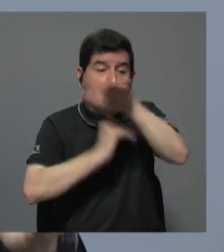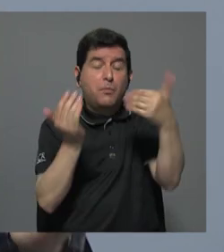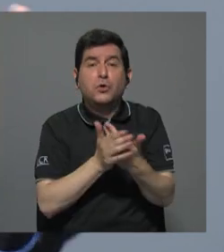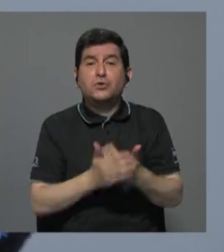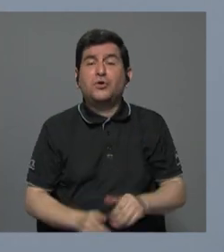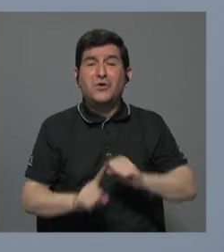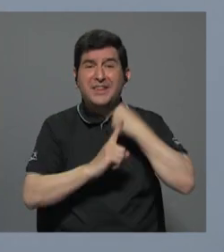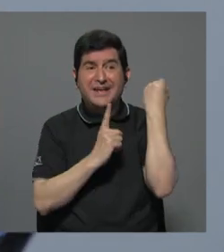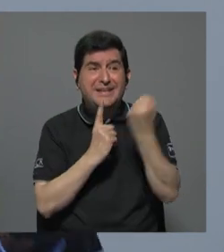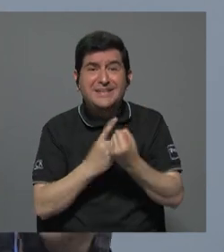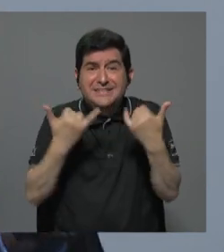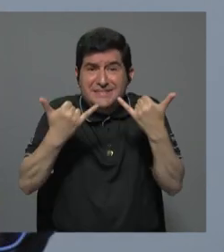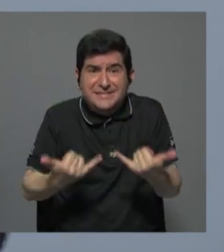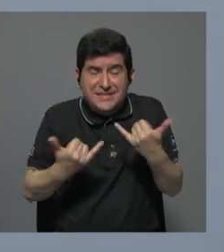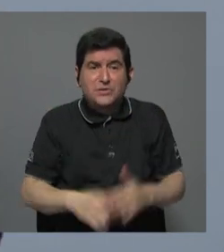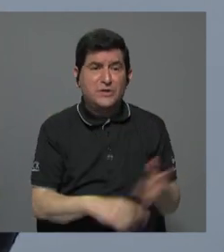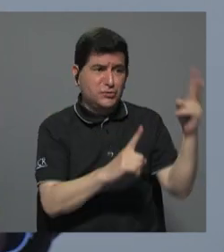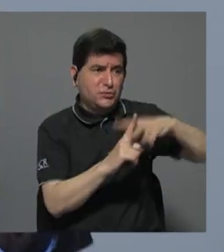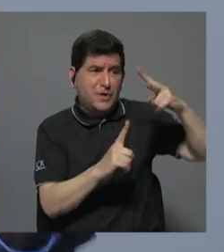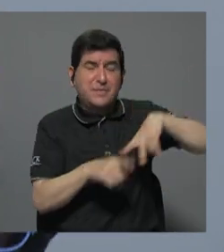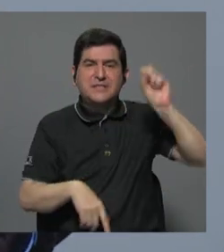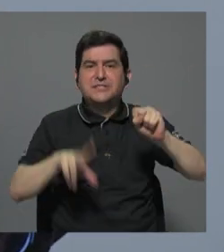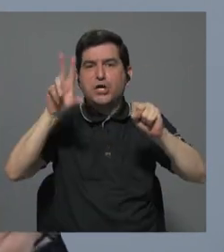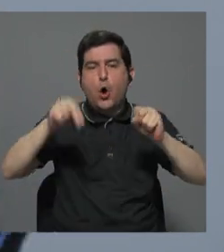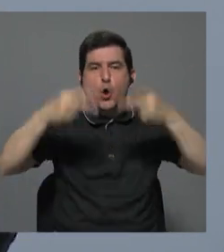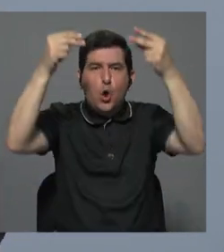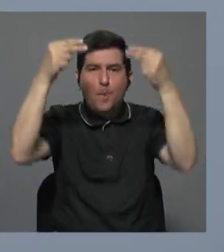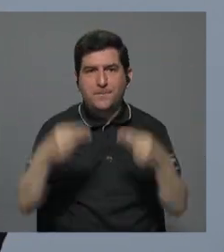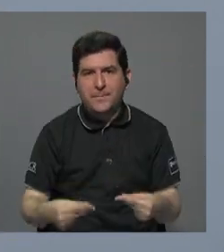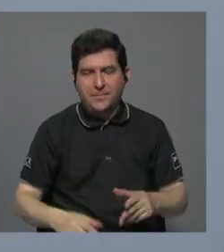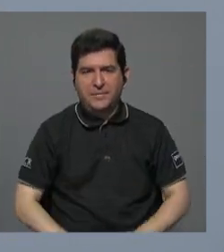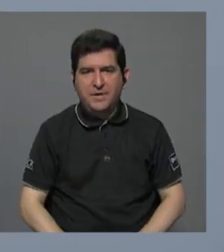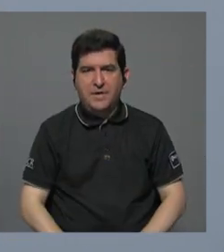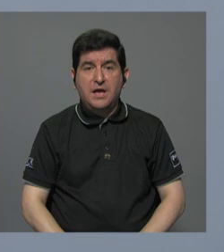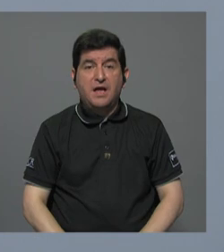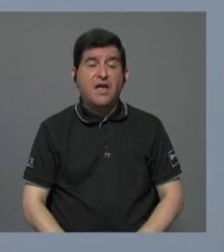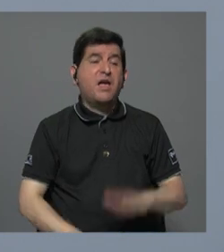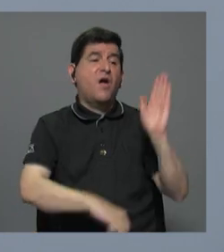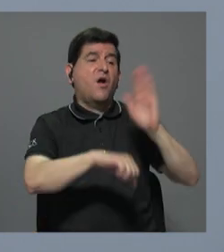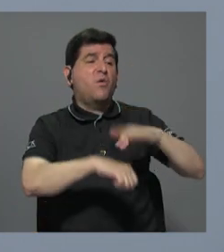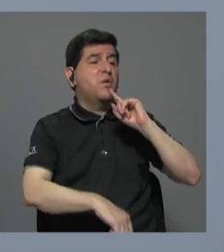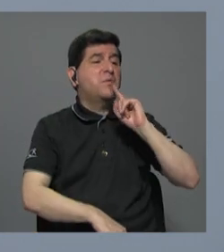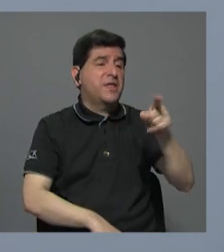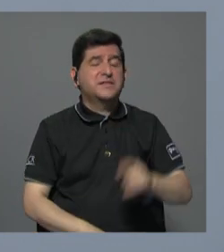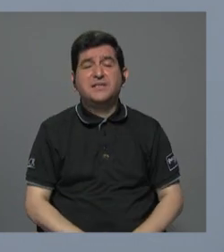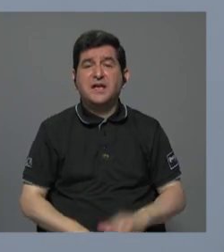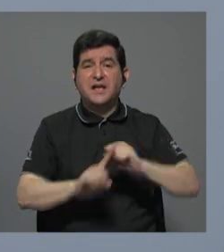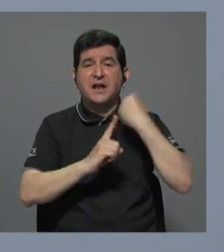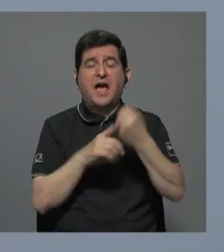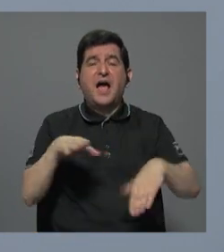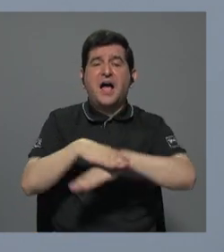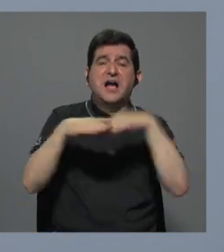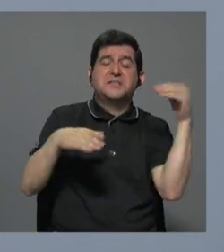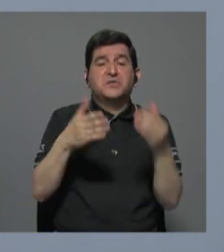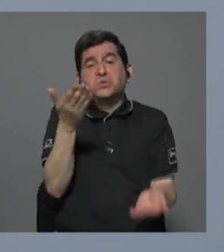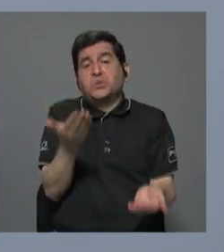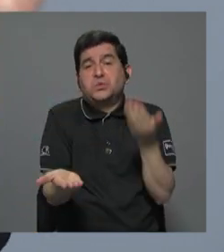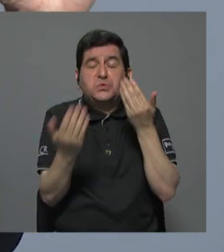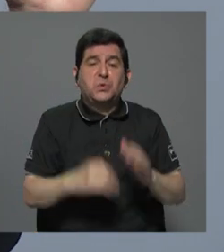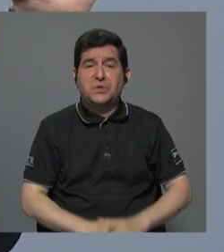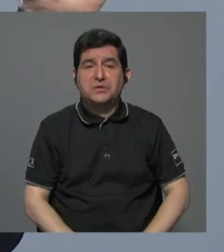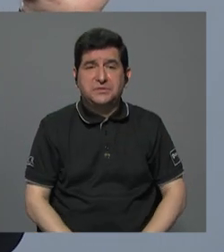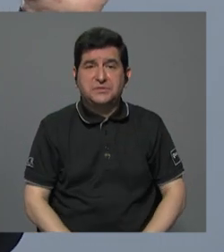disyuntiva con respecto a la ejecución o no del presupuesto y tirarle la culpa a variables externas como lo que podrían ser